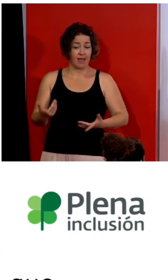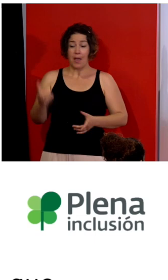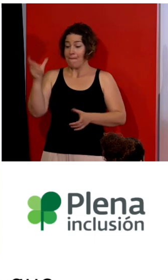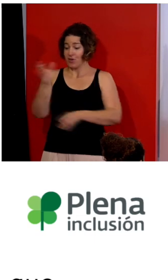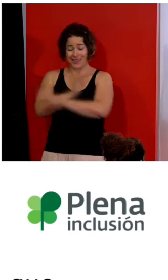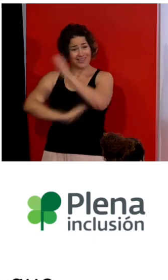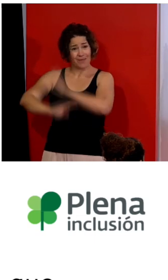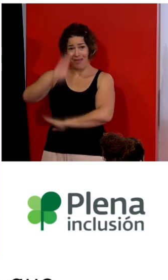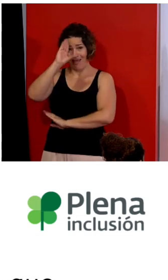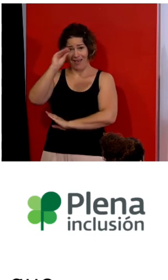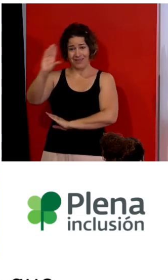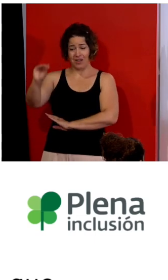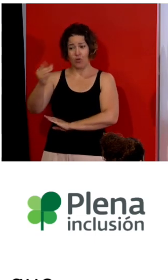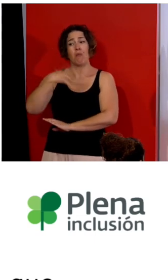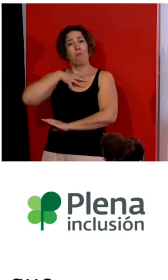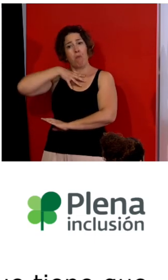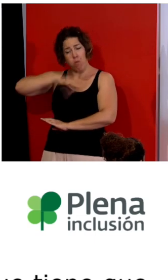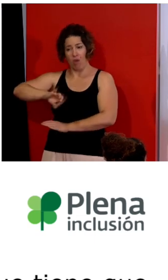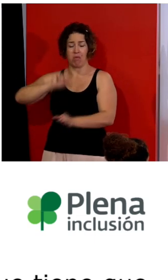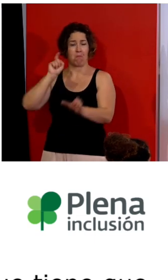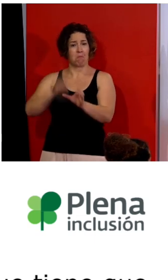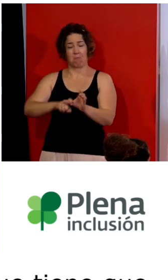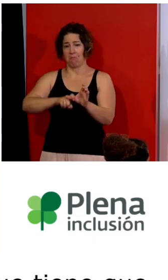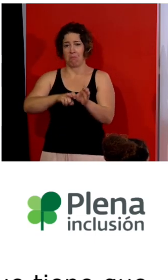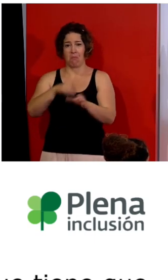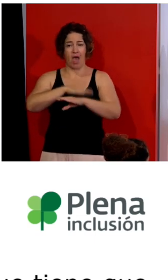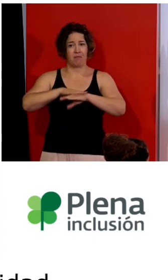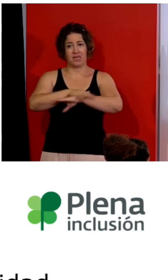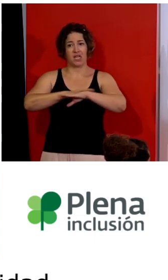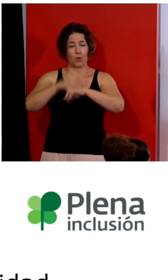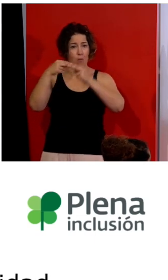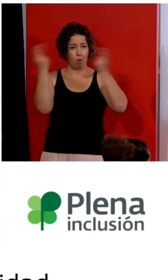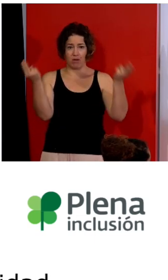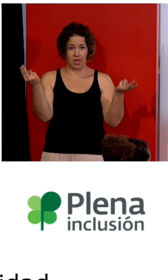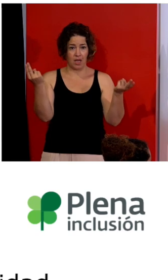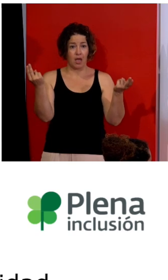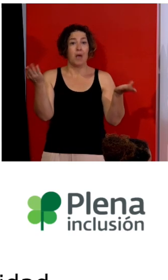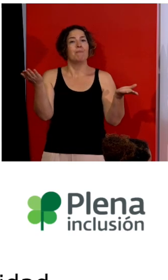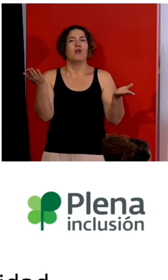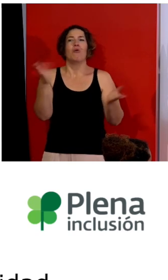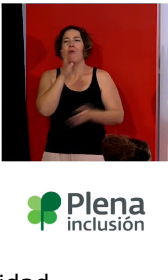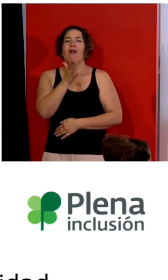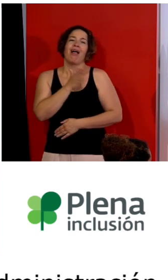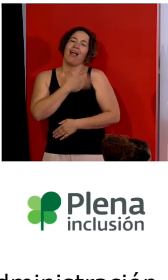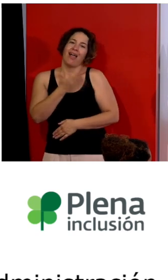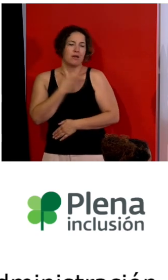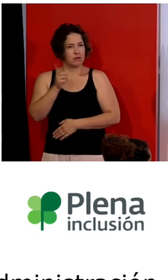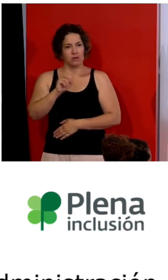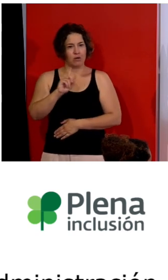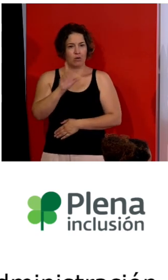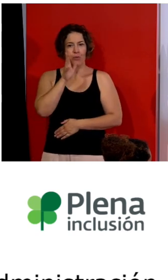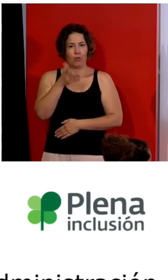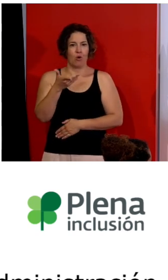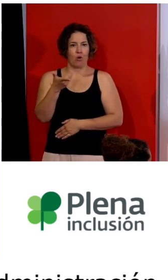con discapacidad intelectual ocupen pues una parte de la administración pública, pero por dignidad. No estamos haciendo